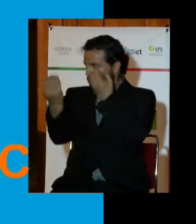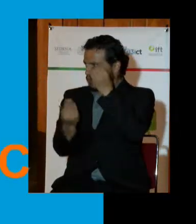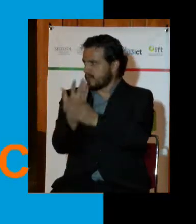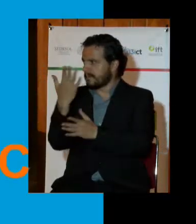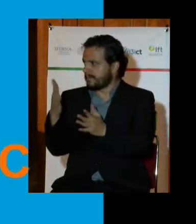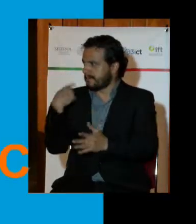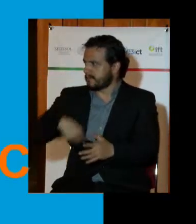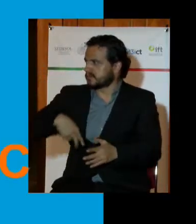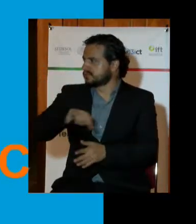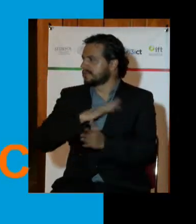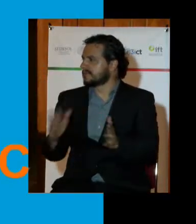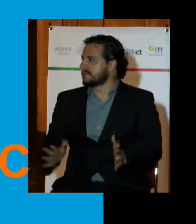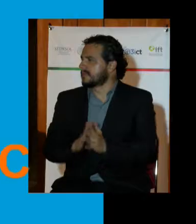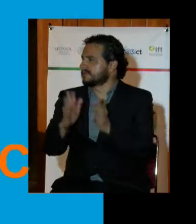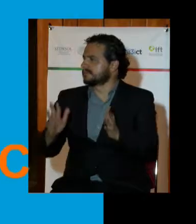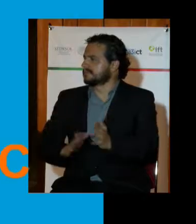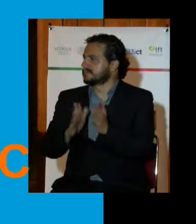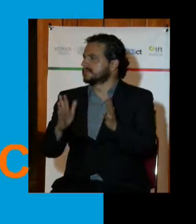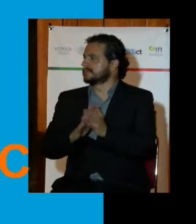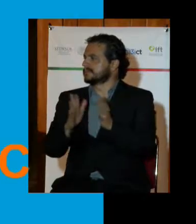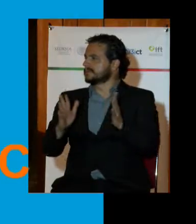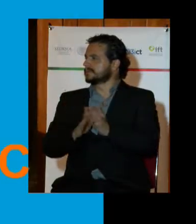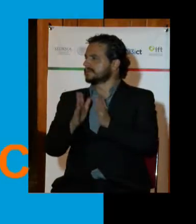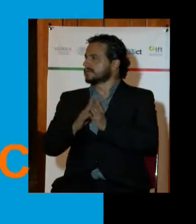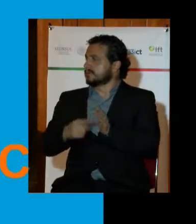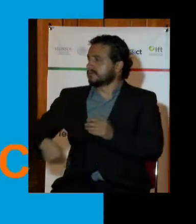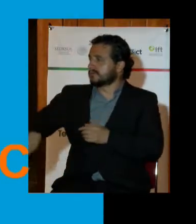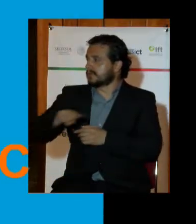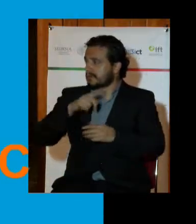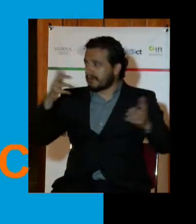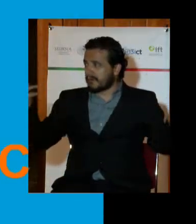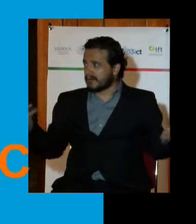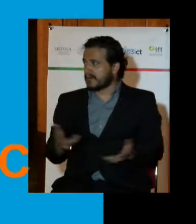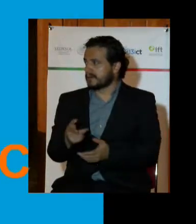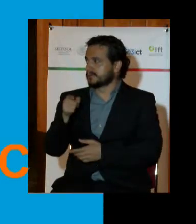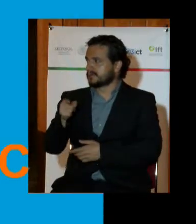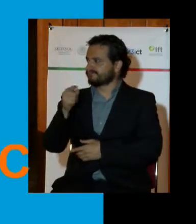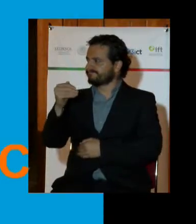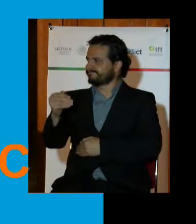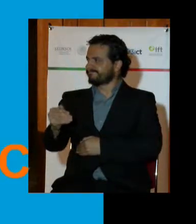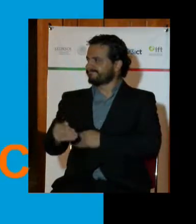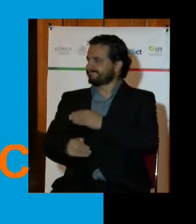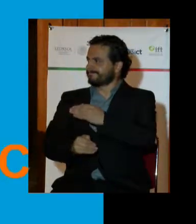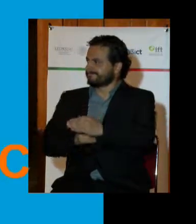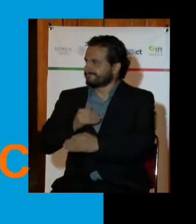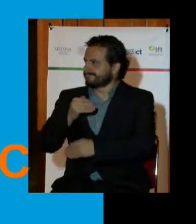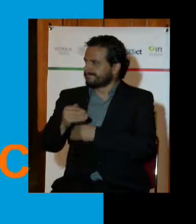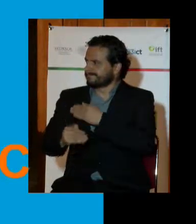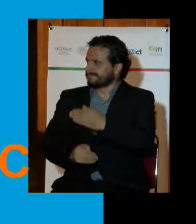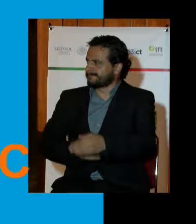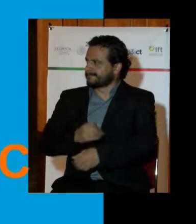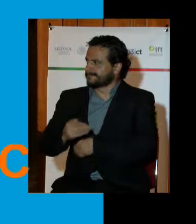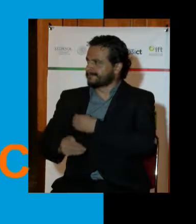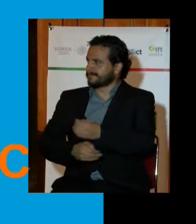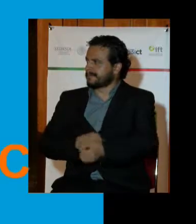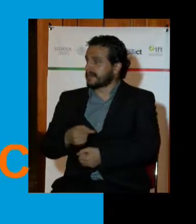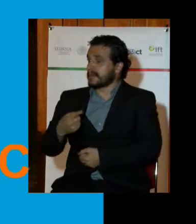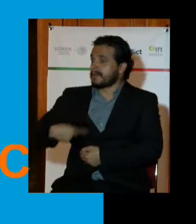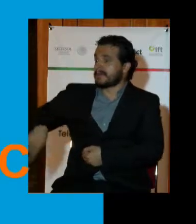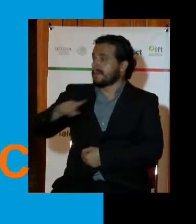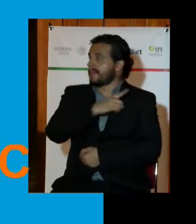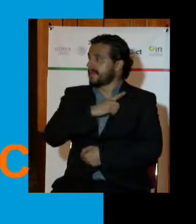en políticas para poder establecer las bases. Muchas instituciones están haciendo esto, pero el progreso se tiene que hacer